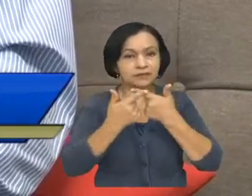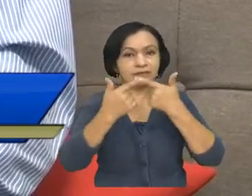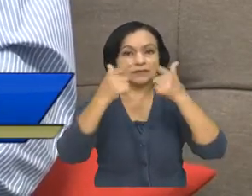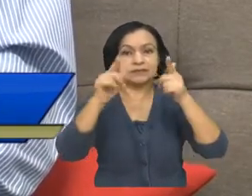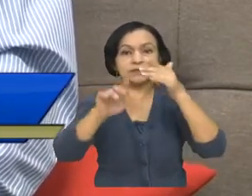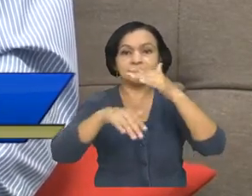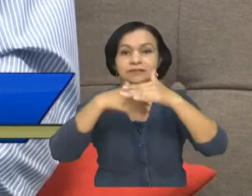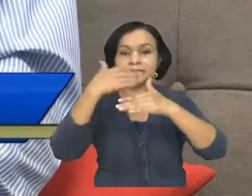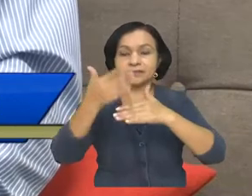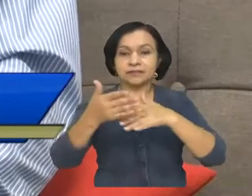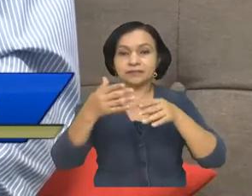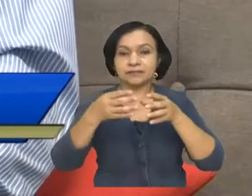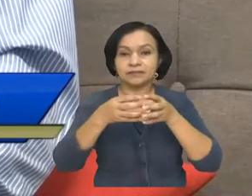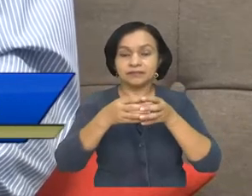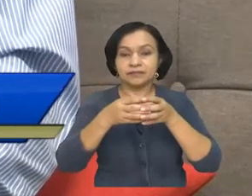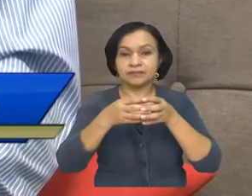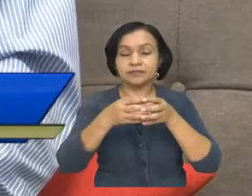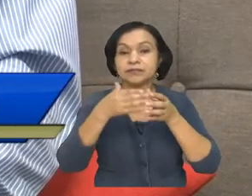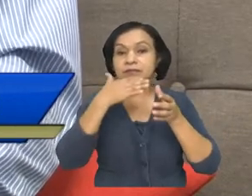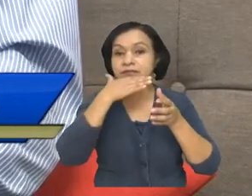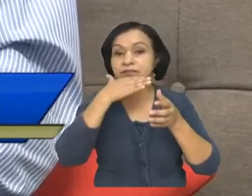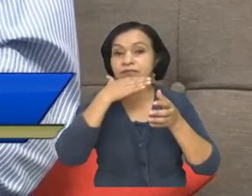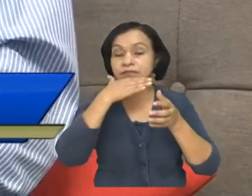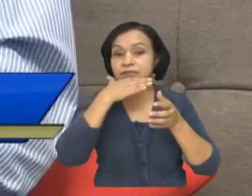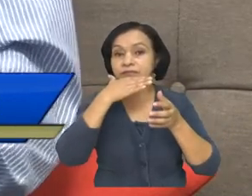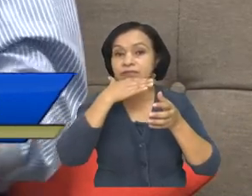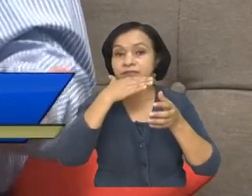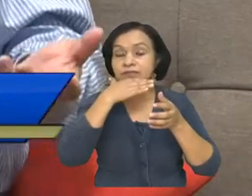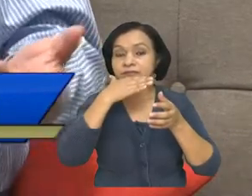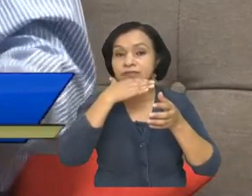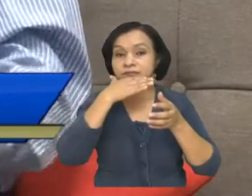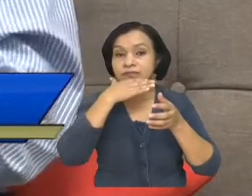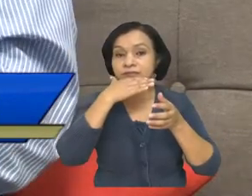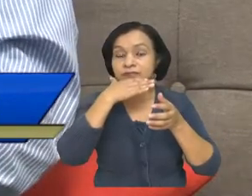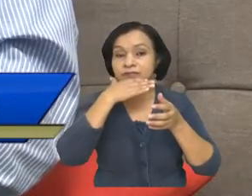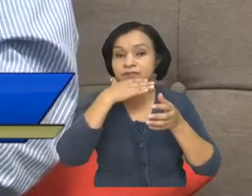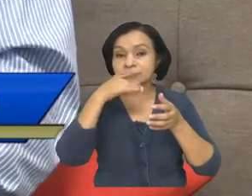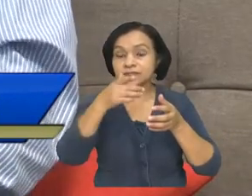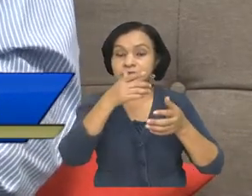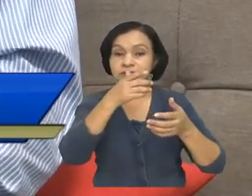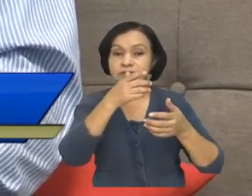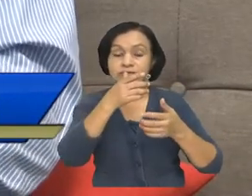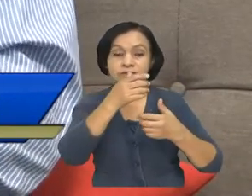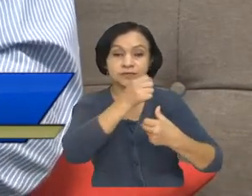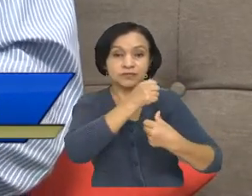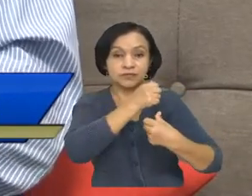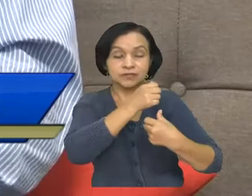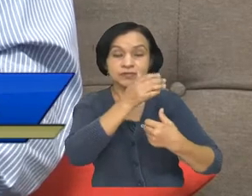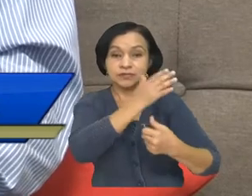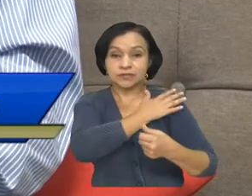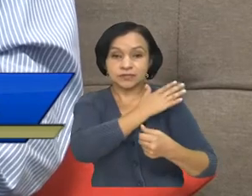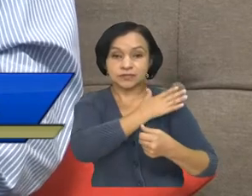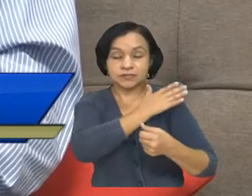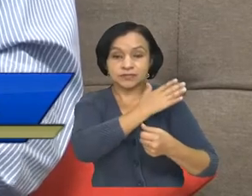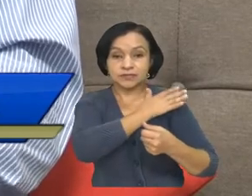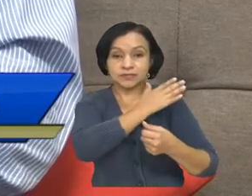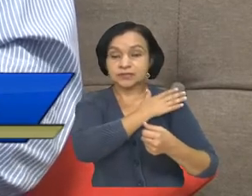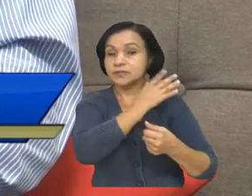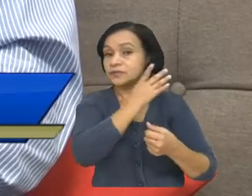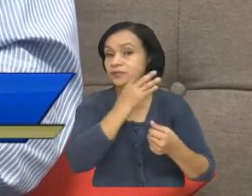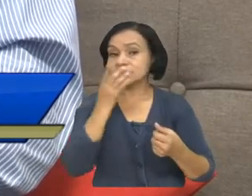no, una parte que fue muy complicada era para burlar a la guardia, porque lógicamente no teníamos